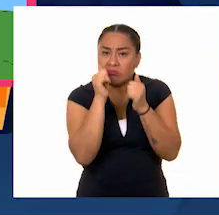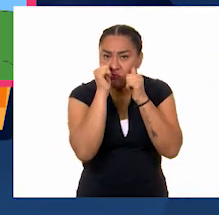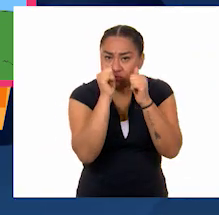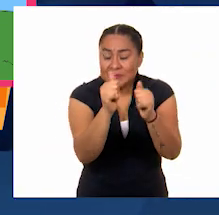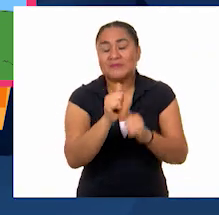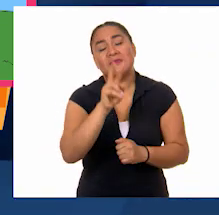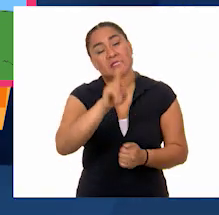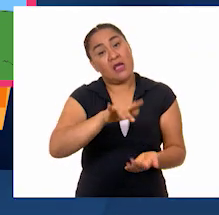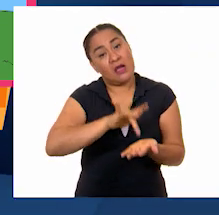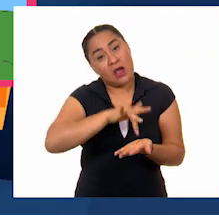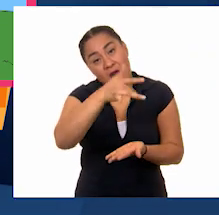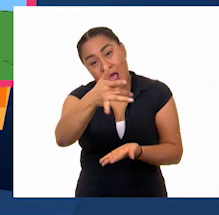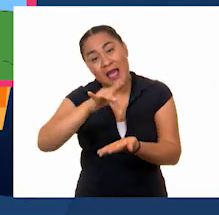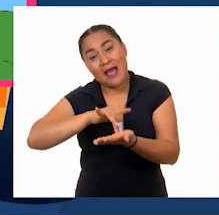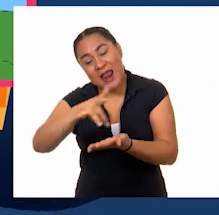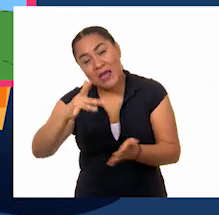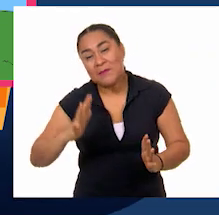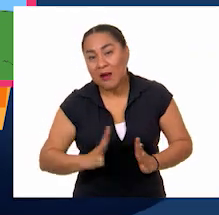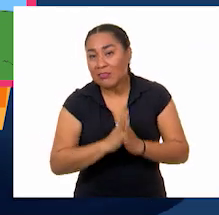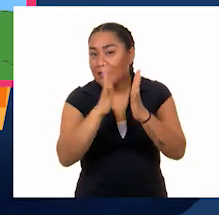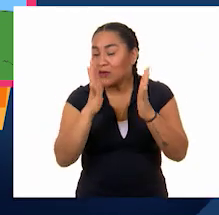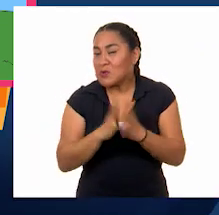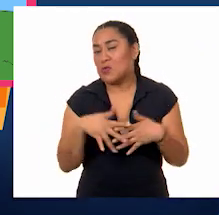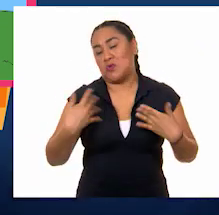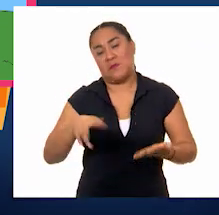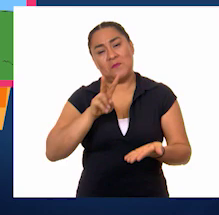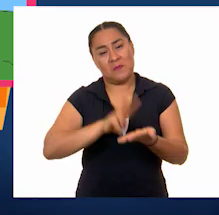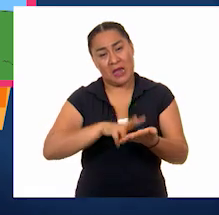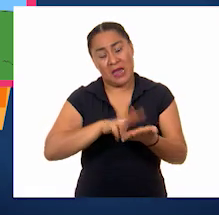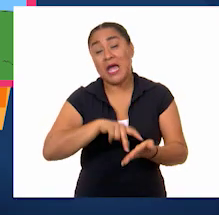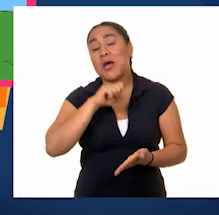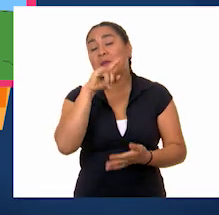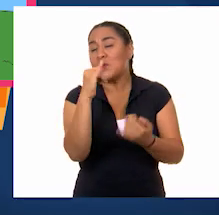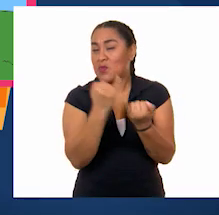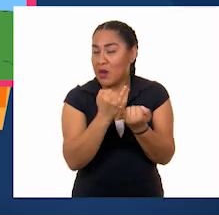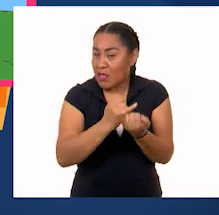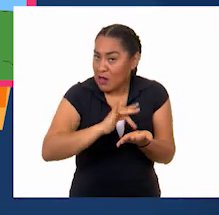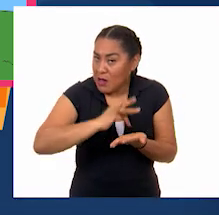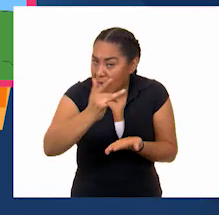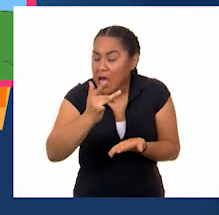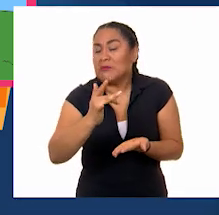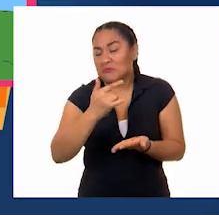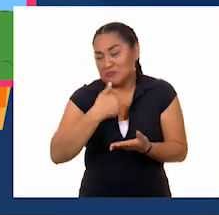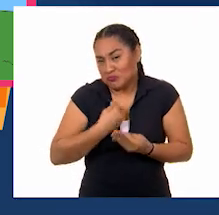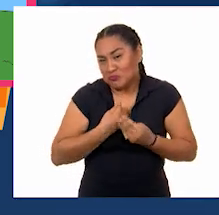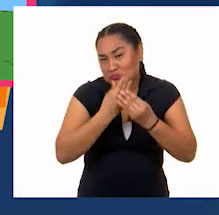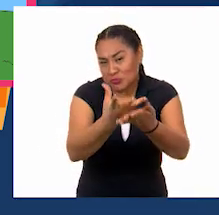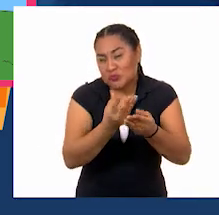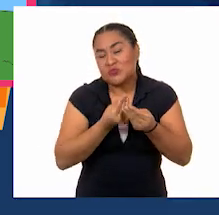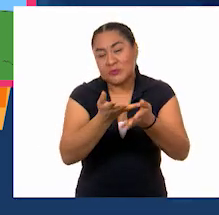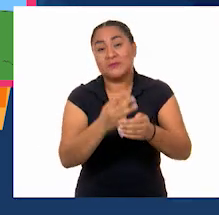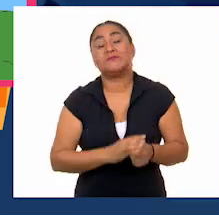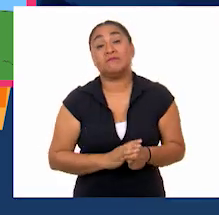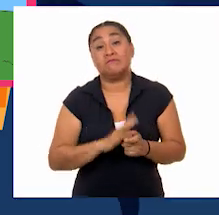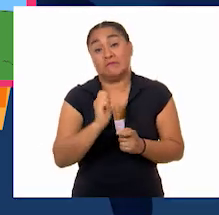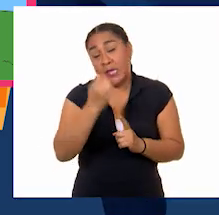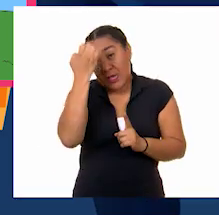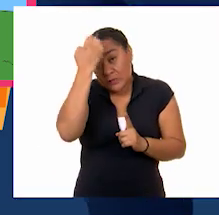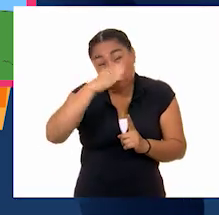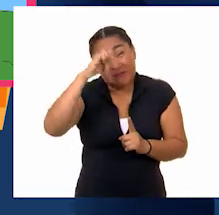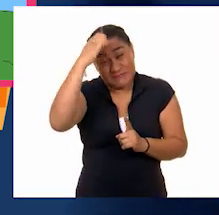¡Gracias por sus valiosas participaciones y porque también nos permitieron compartir con ustedes! La experiencia del